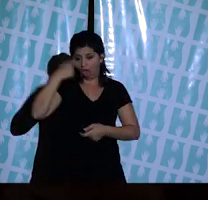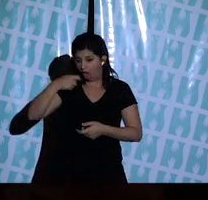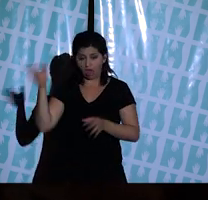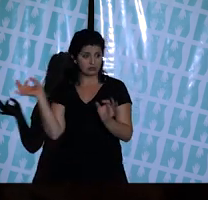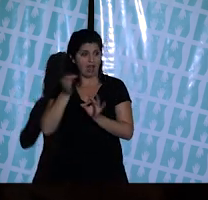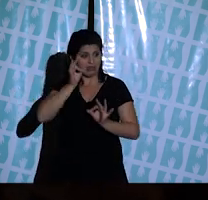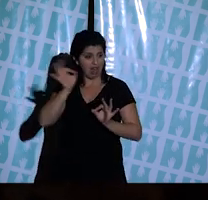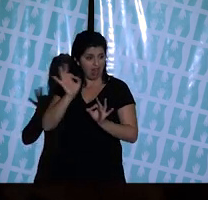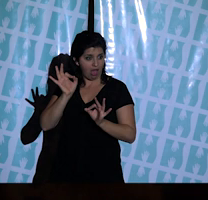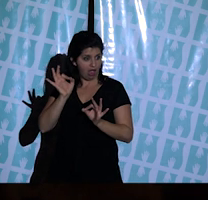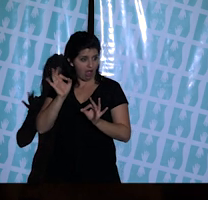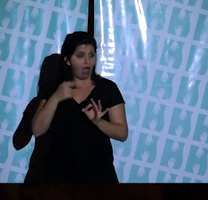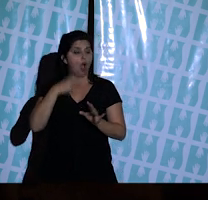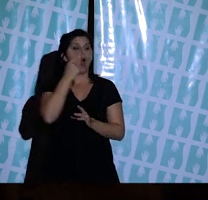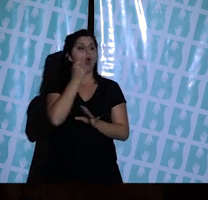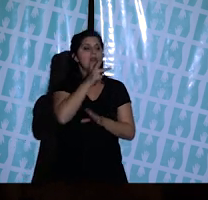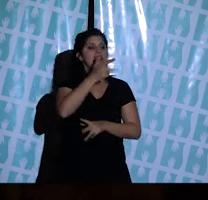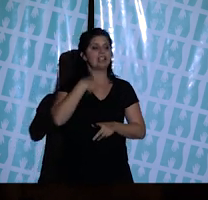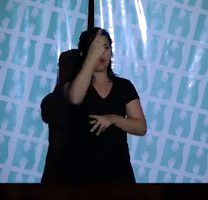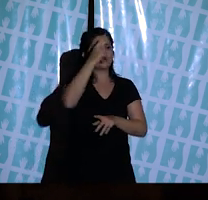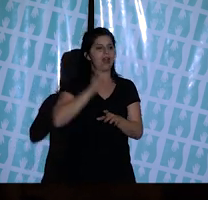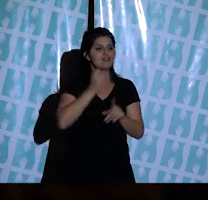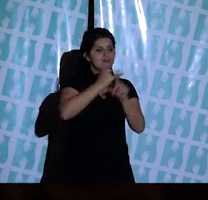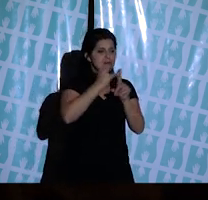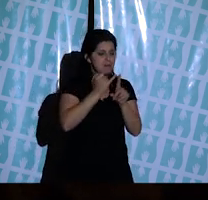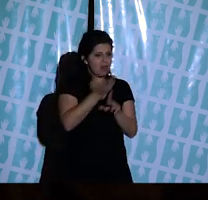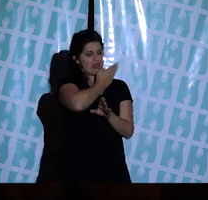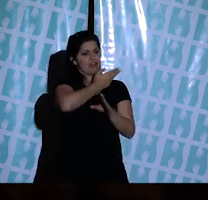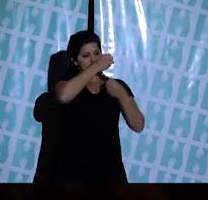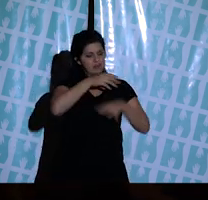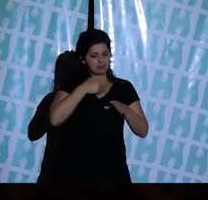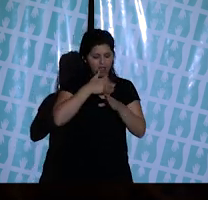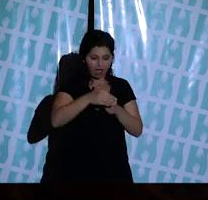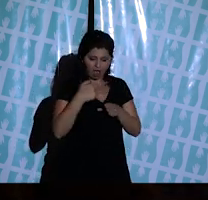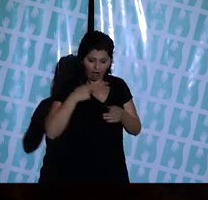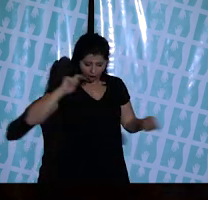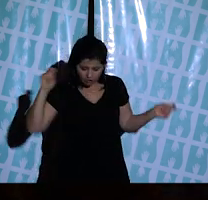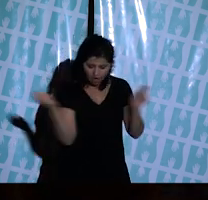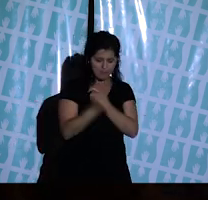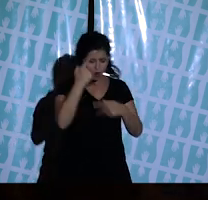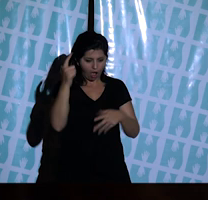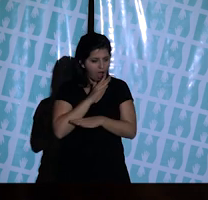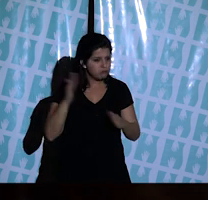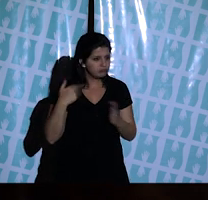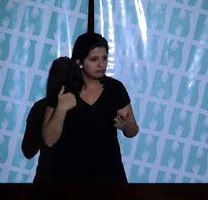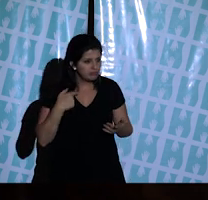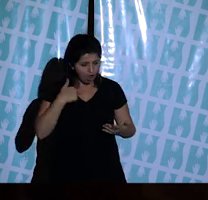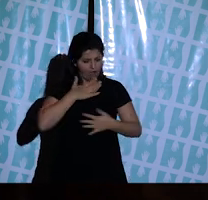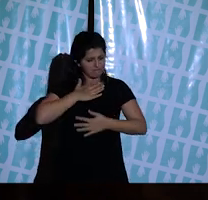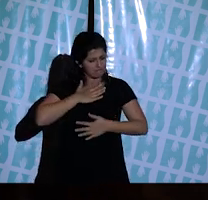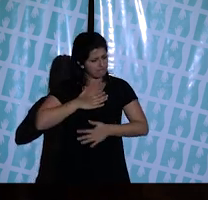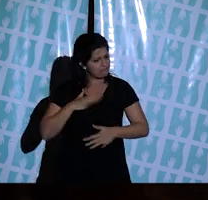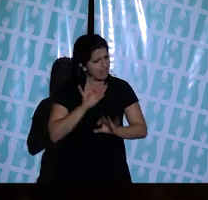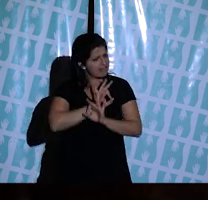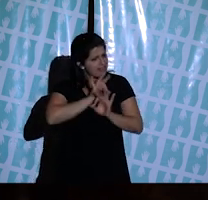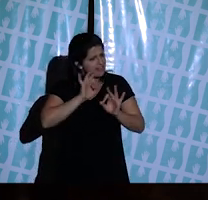He pasado un año y medio y aún me asombro de los cambios. He vuelto a ser como hace 20 años. Me siento sereno, reflexivo. He tomado